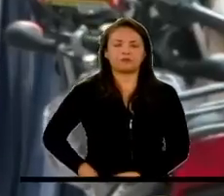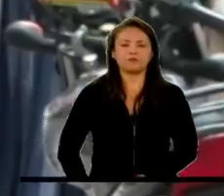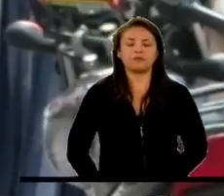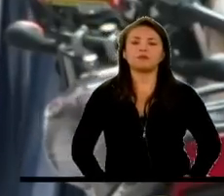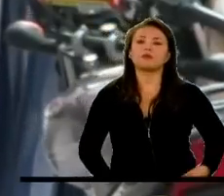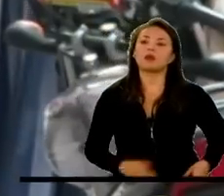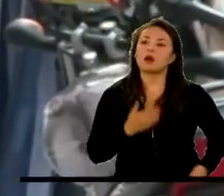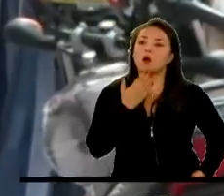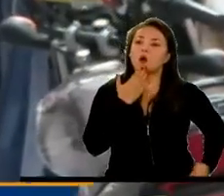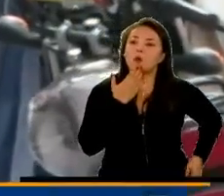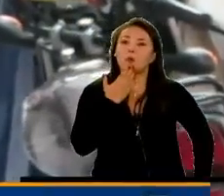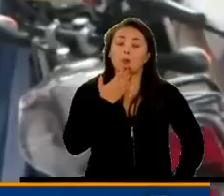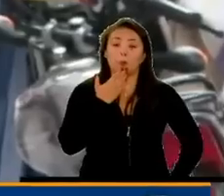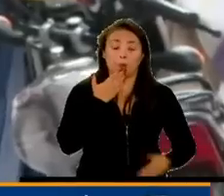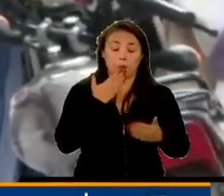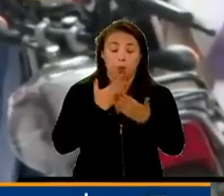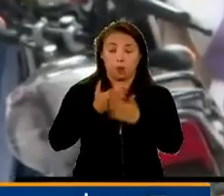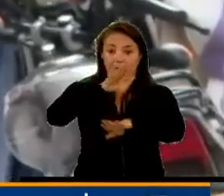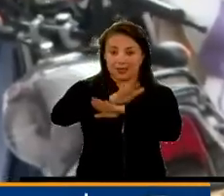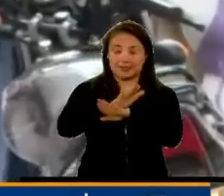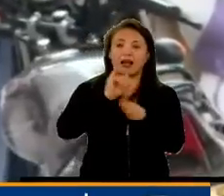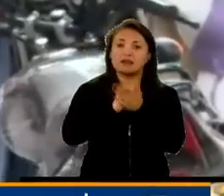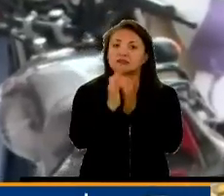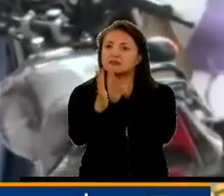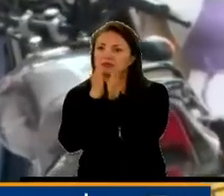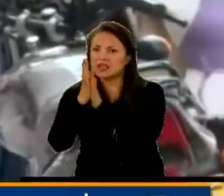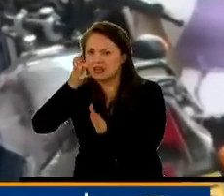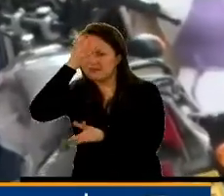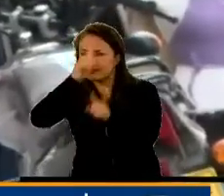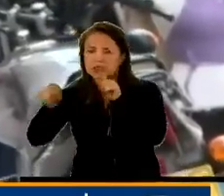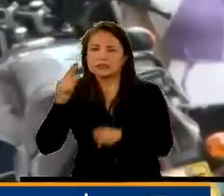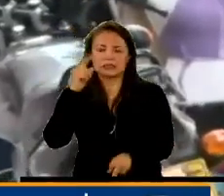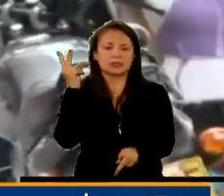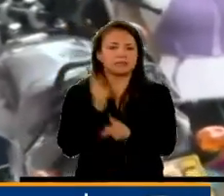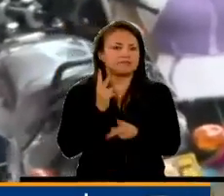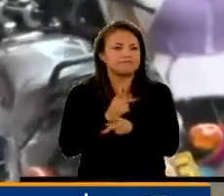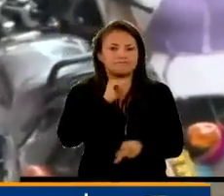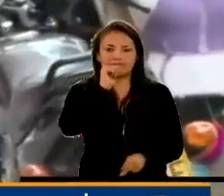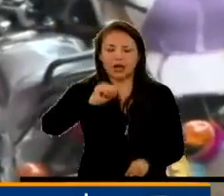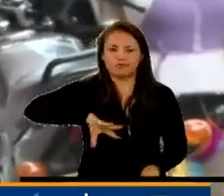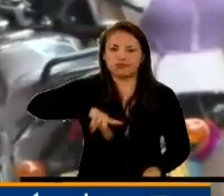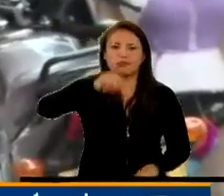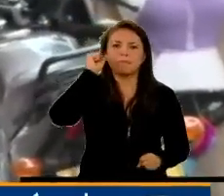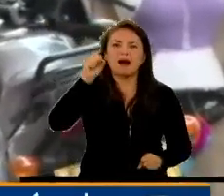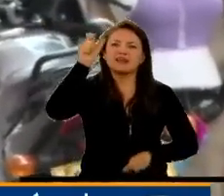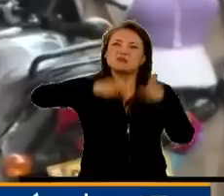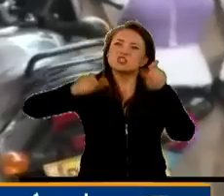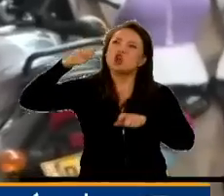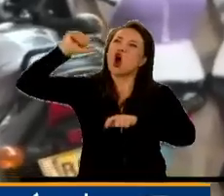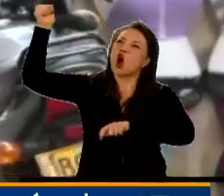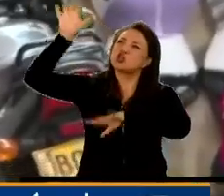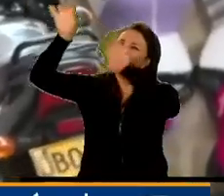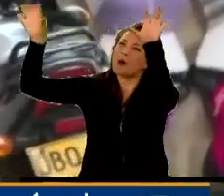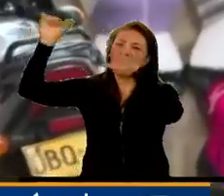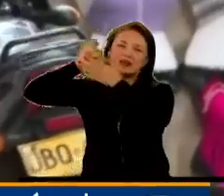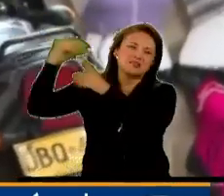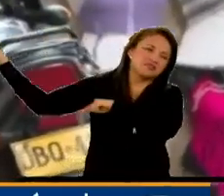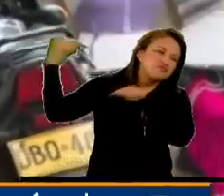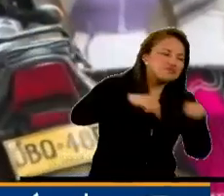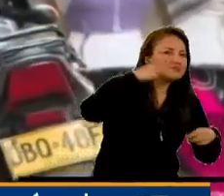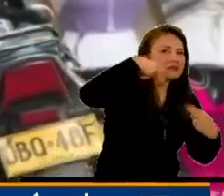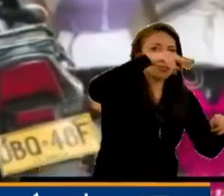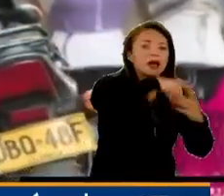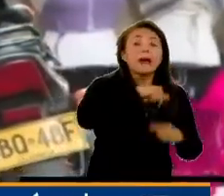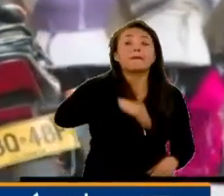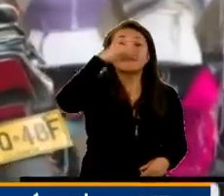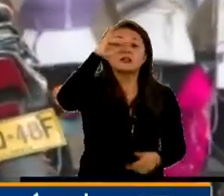Muy buenas tardes. Según algunos expertos, es complejo el panorama de seguridad para muchos extranjeros en la ciudad de Medellín. En las últimas horas se